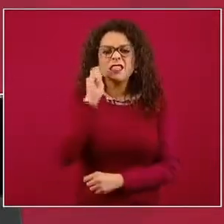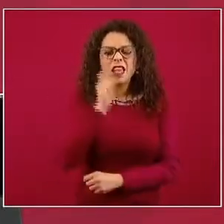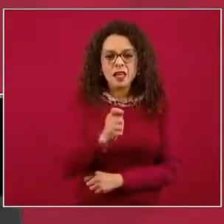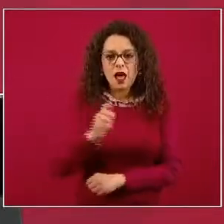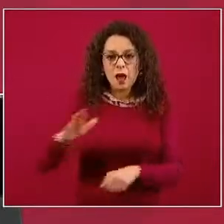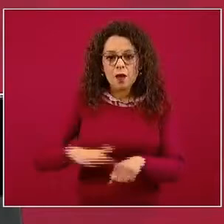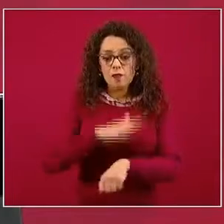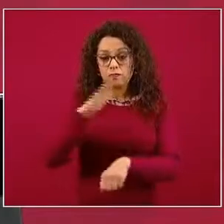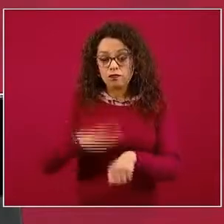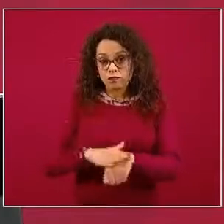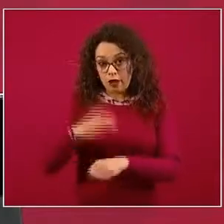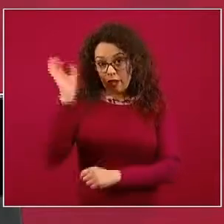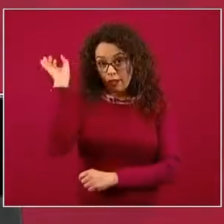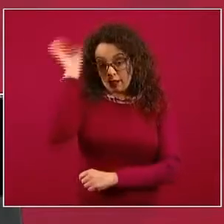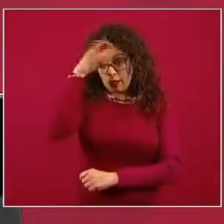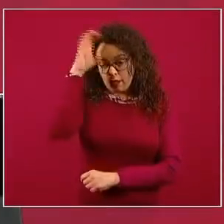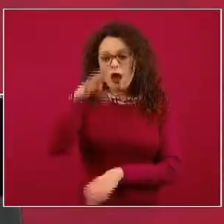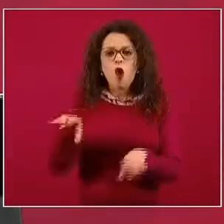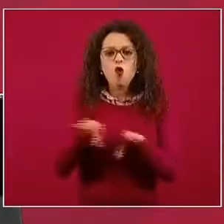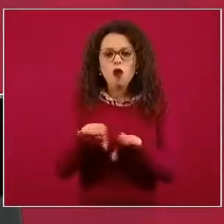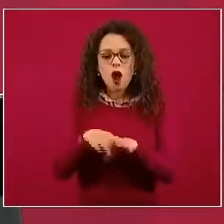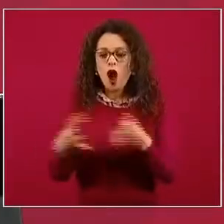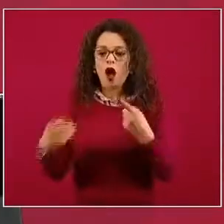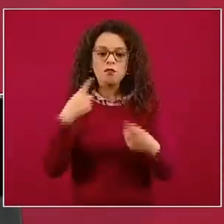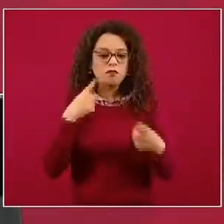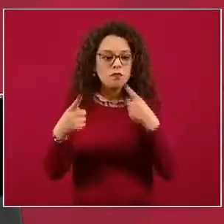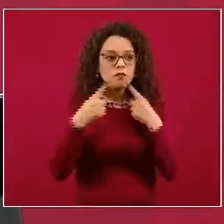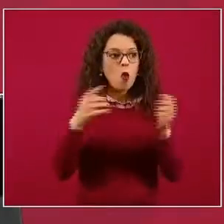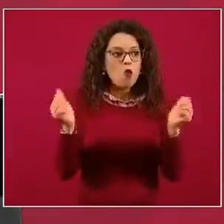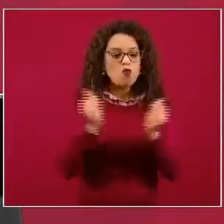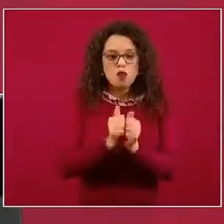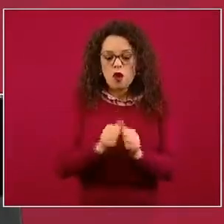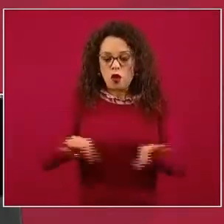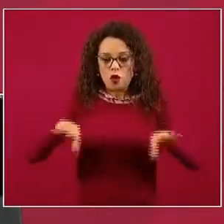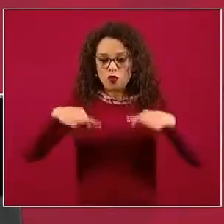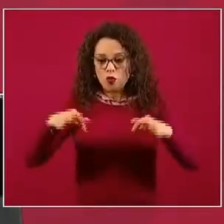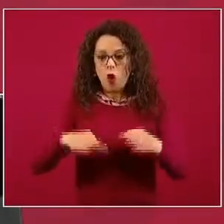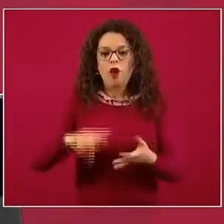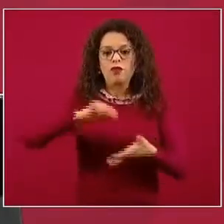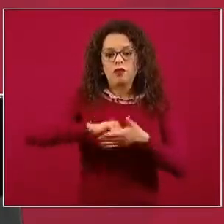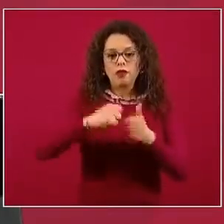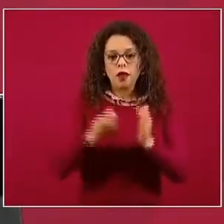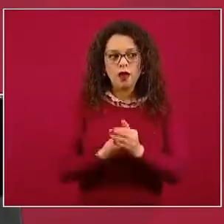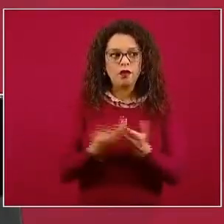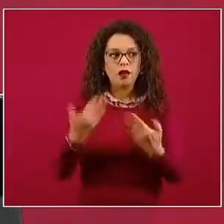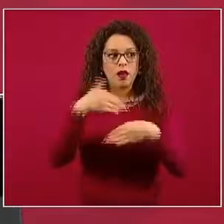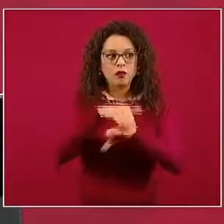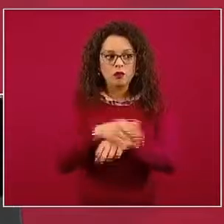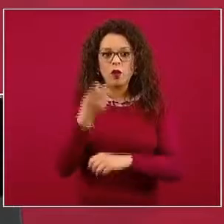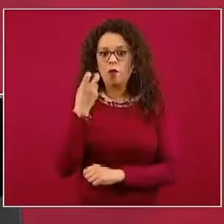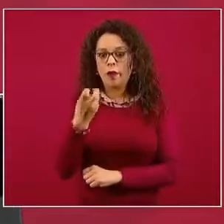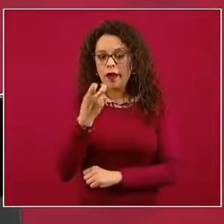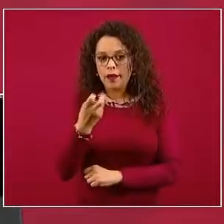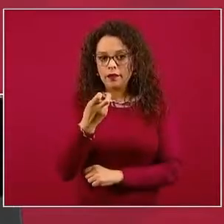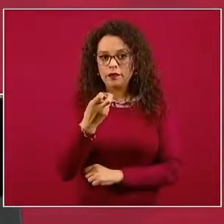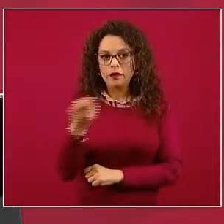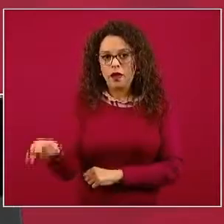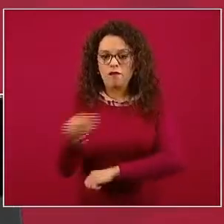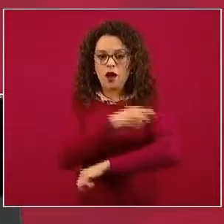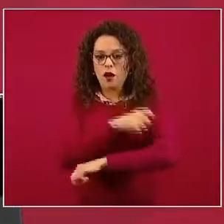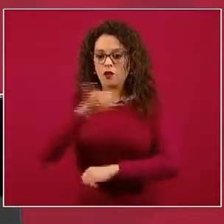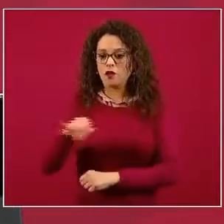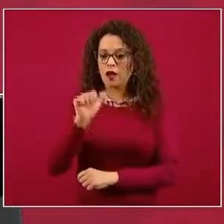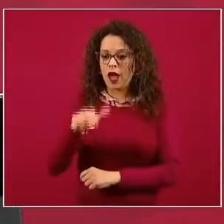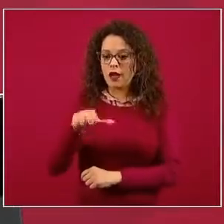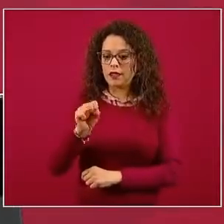evaluación científica a partir de un diálogo y de los documentos técnicos sobre el producto mismo, la vacuna de Janssen contra